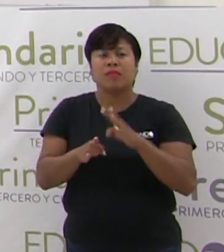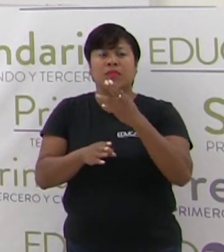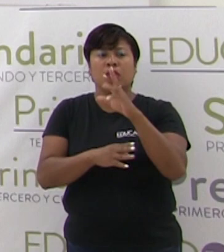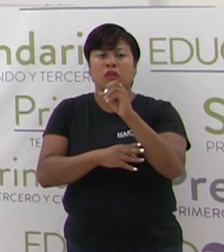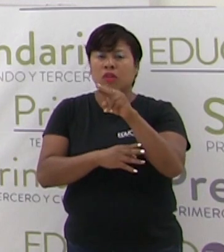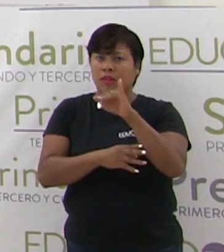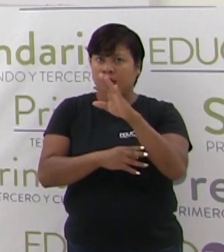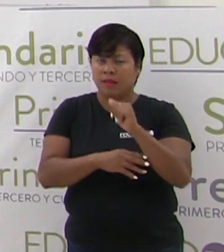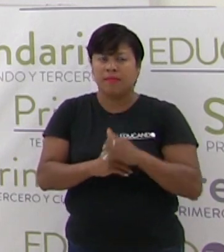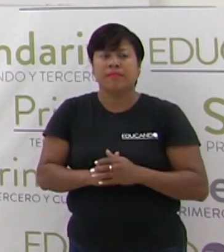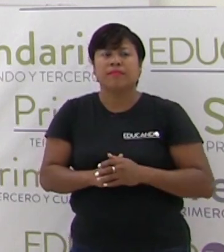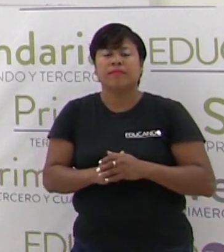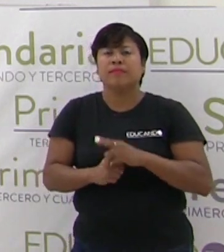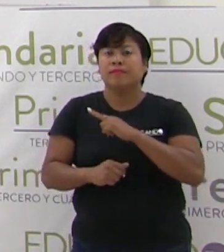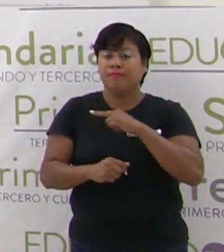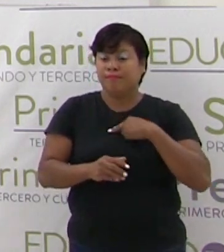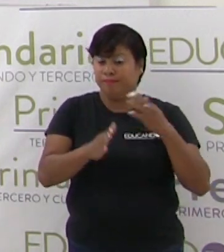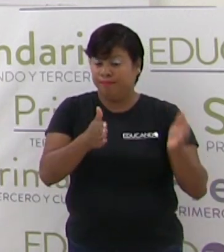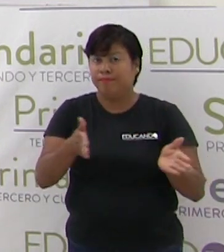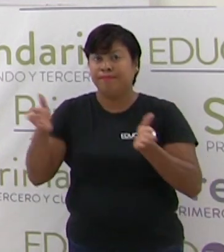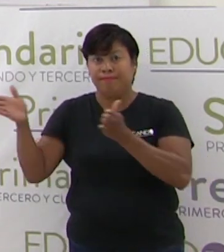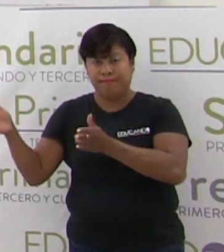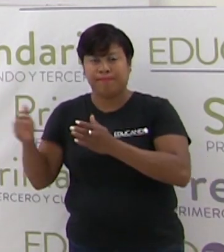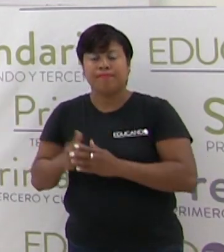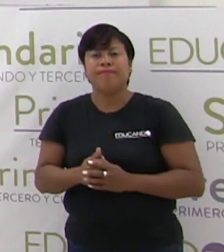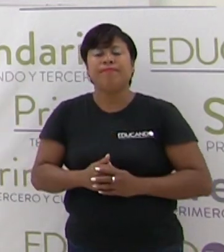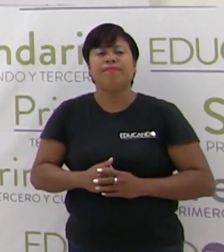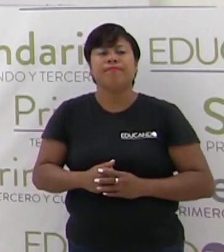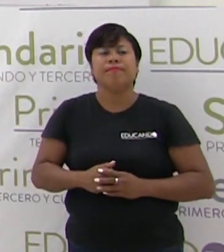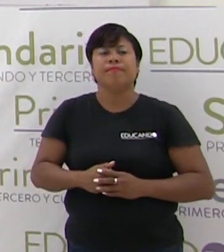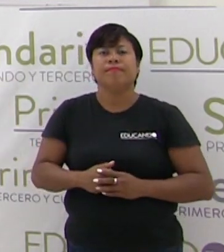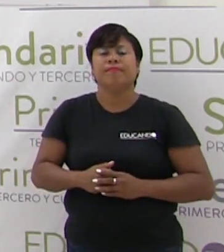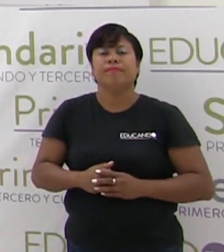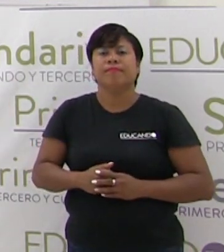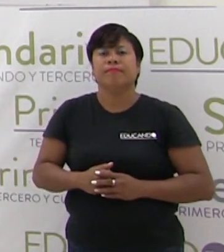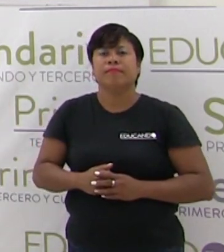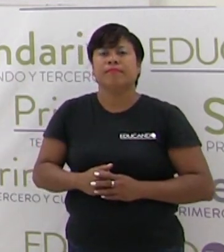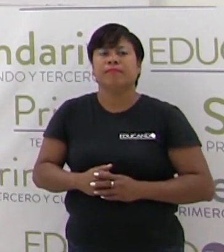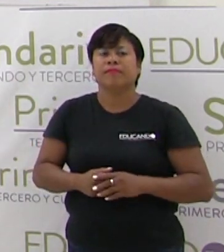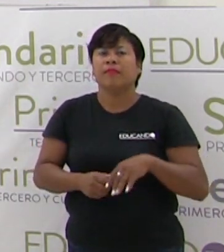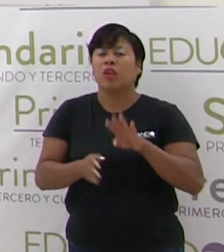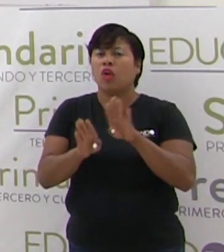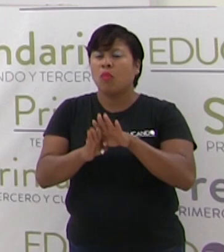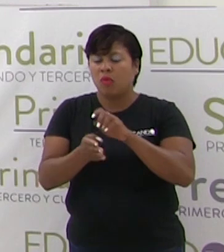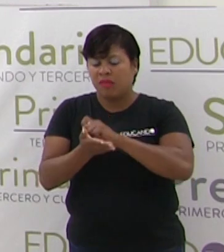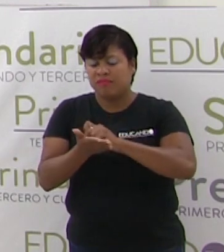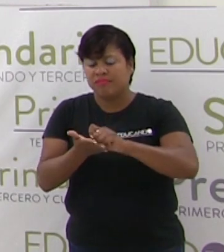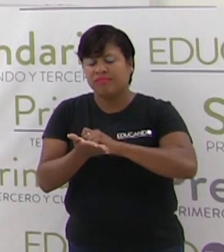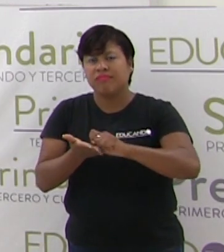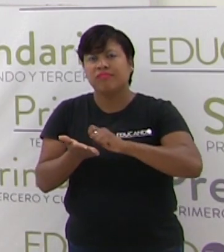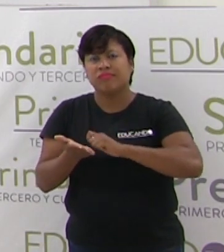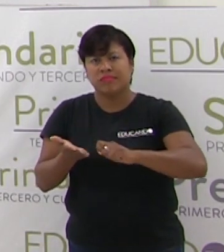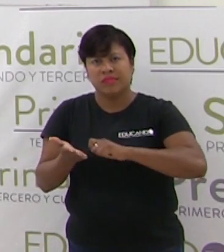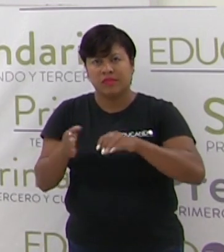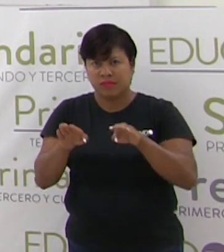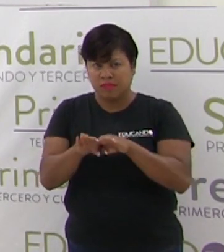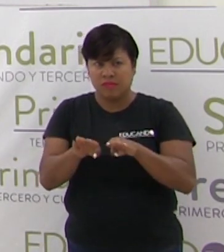de la crónica. Vamos a pasar entonces a la estructura.